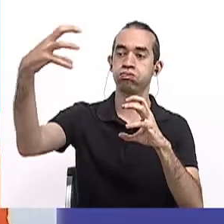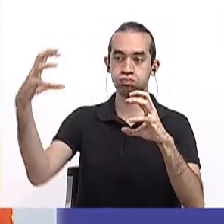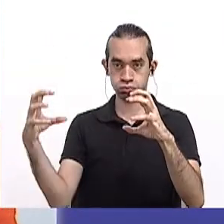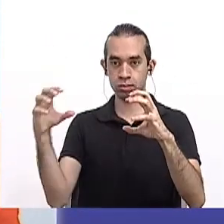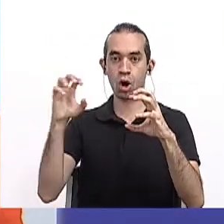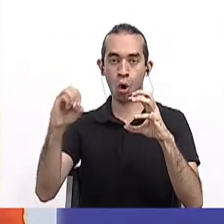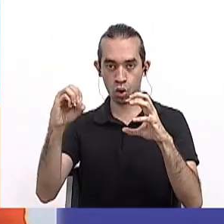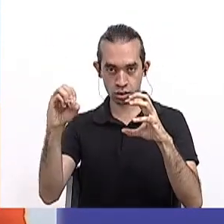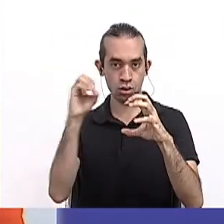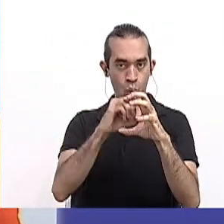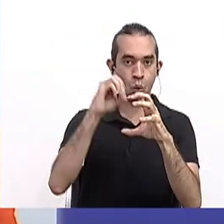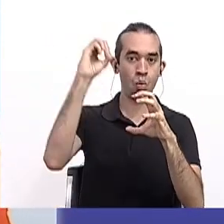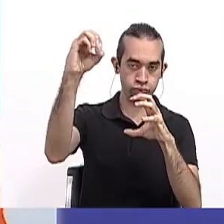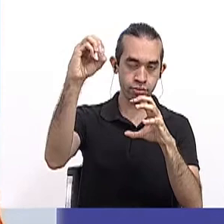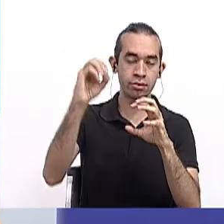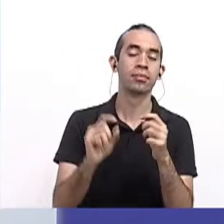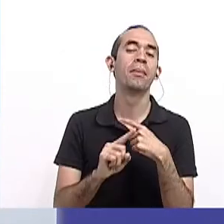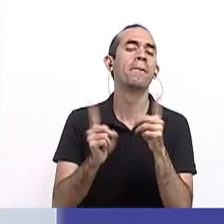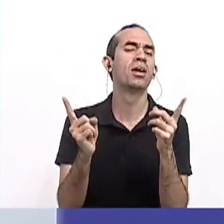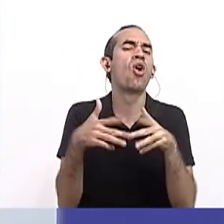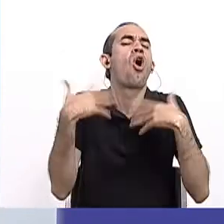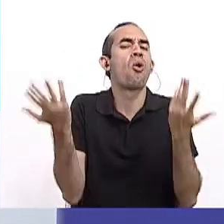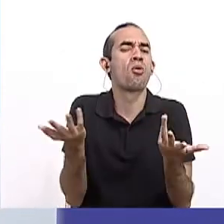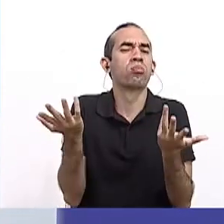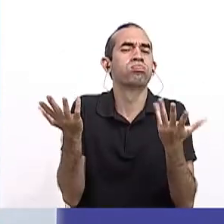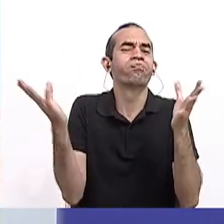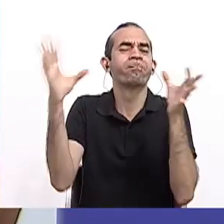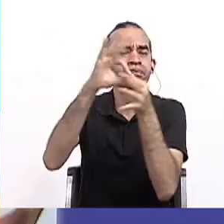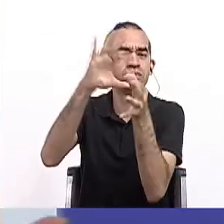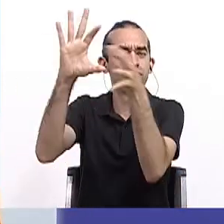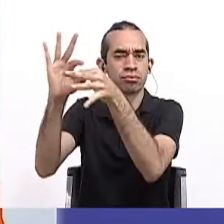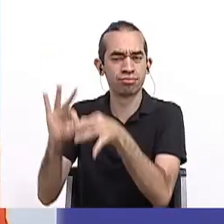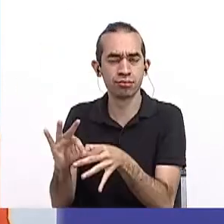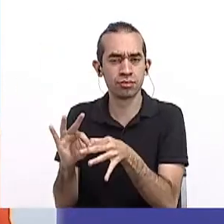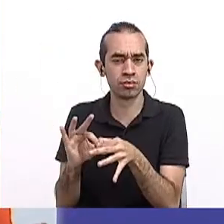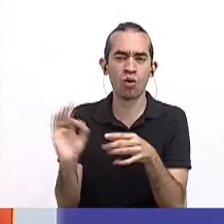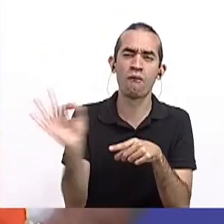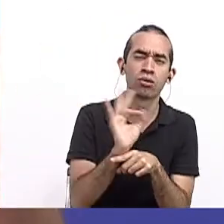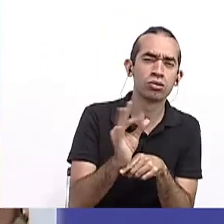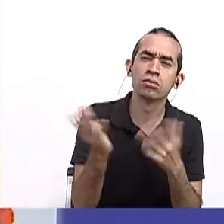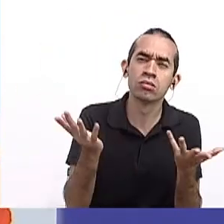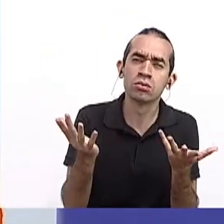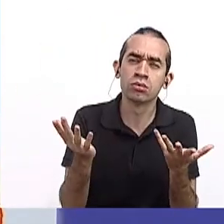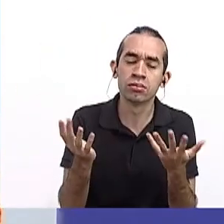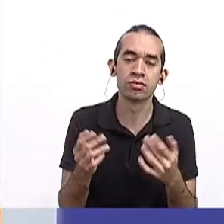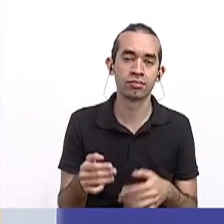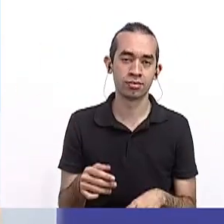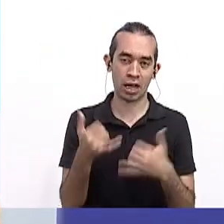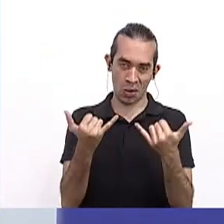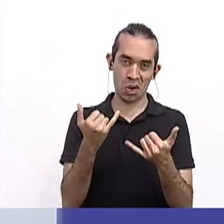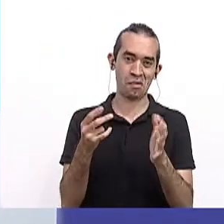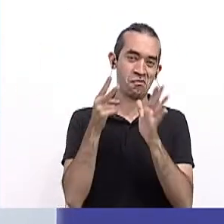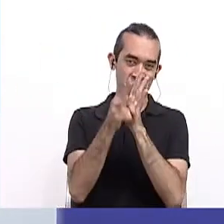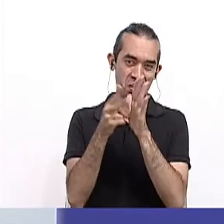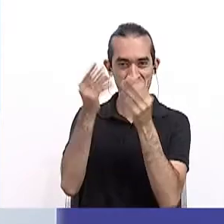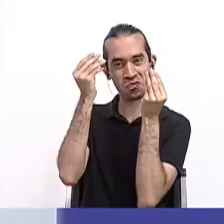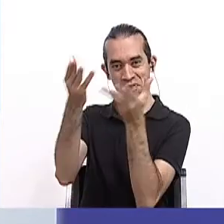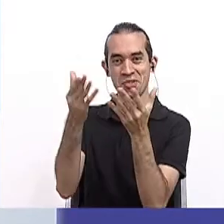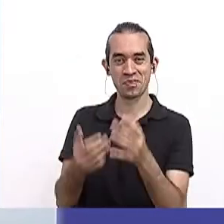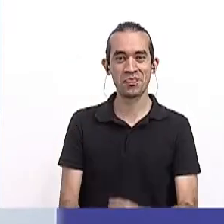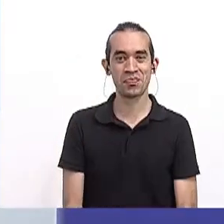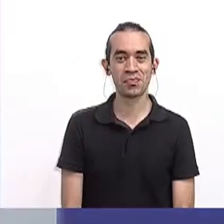átomos de oxígeno, pero ¿cómo se forma? ¿Qué función tiene? Vamos a verlo en la siguiente información.